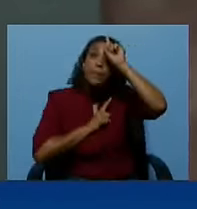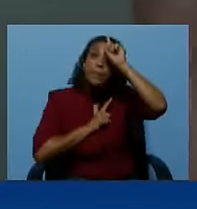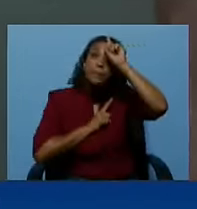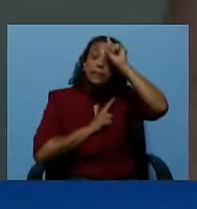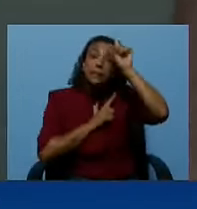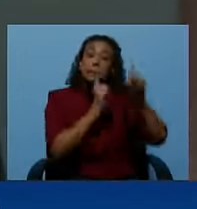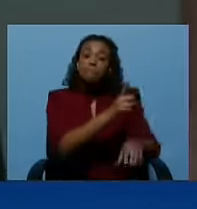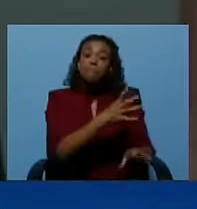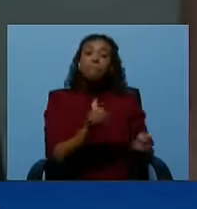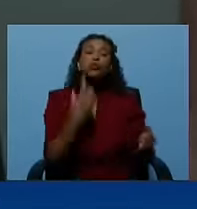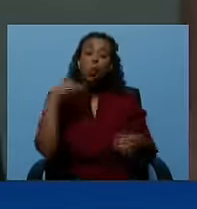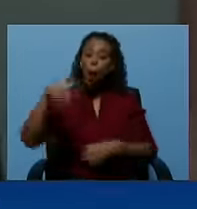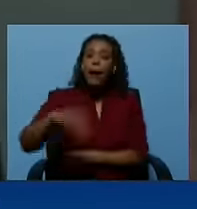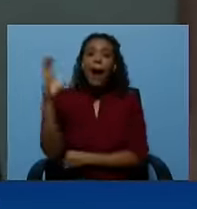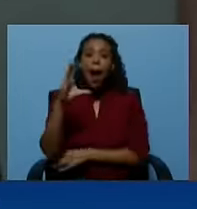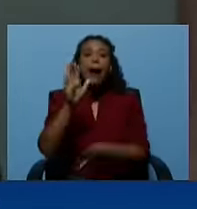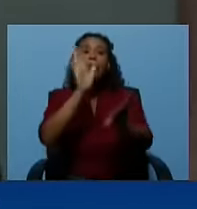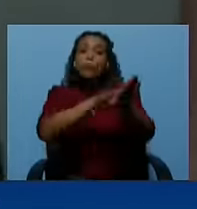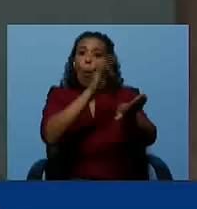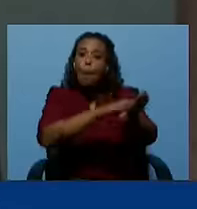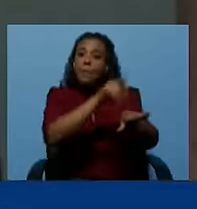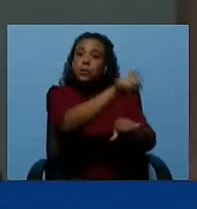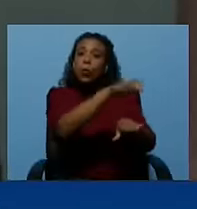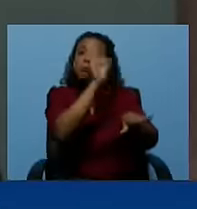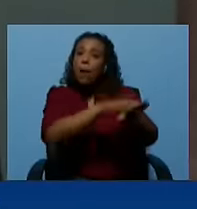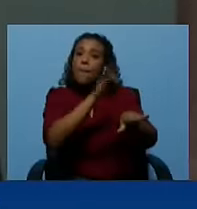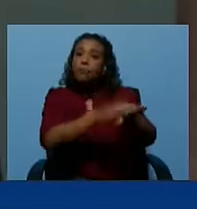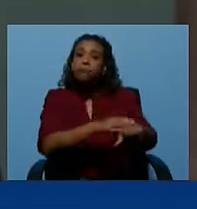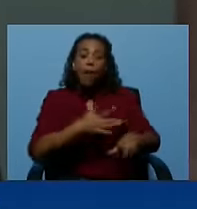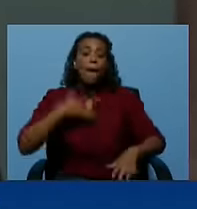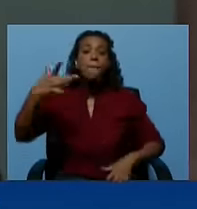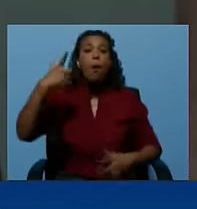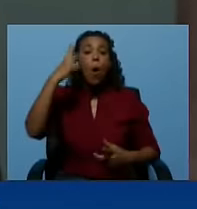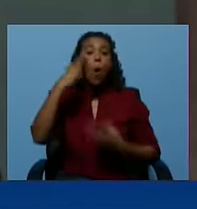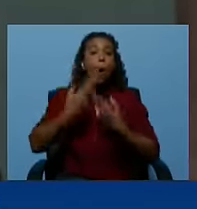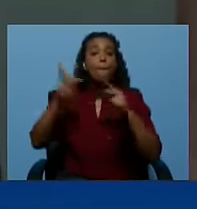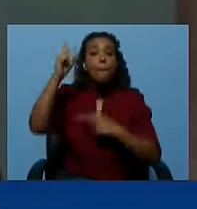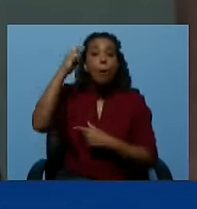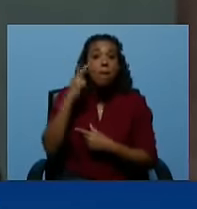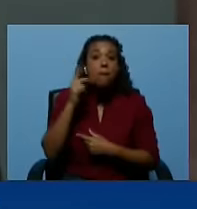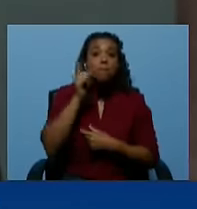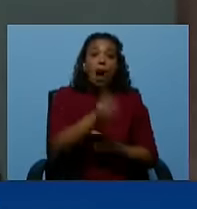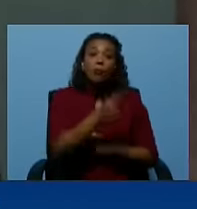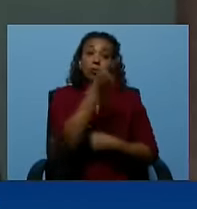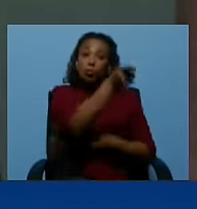Te lo digo desde Caracas, Venezuela. En el espíritu de Bolívar,